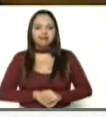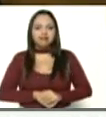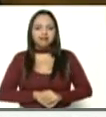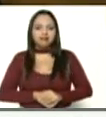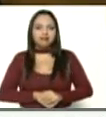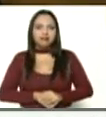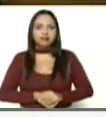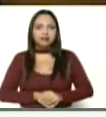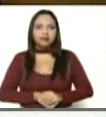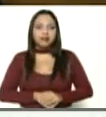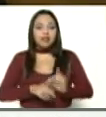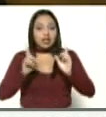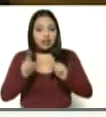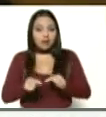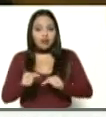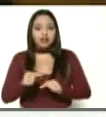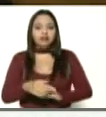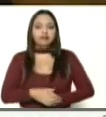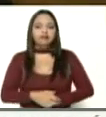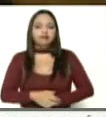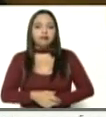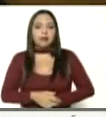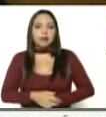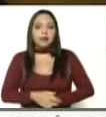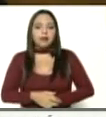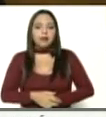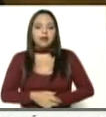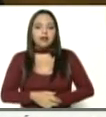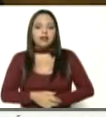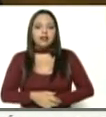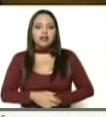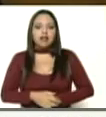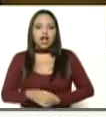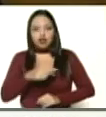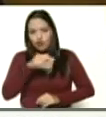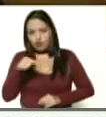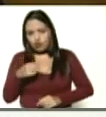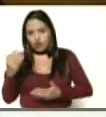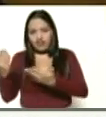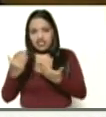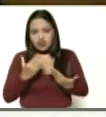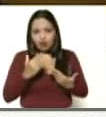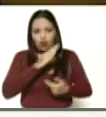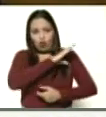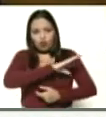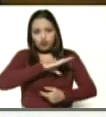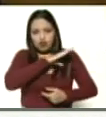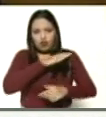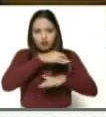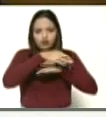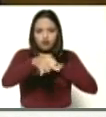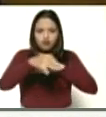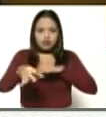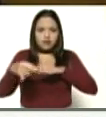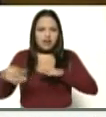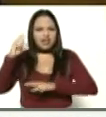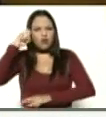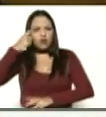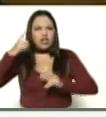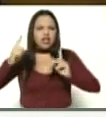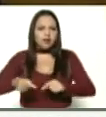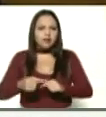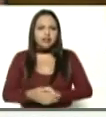Y también nosotros, los que venimos del Consejo Municipal, recordamos también